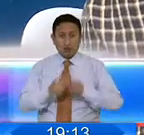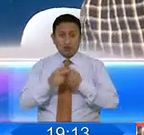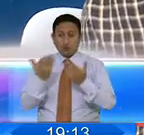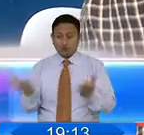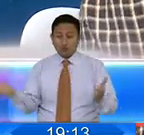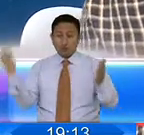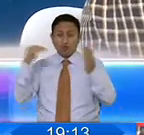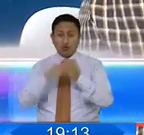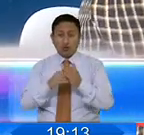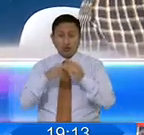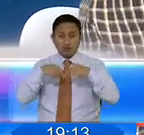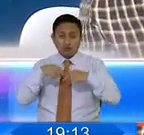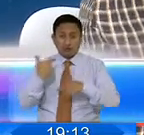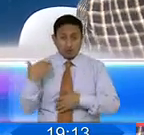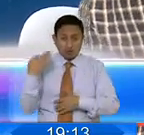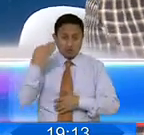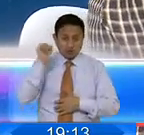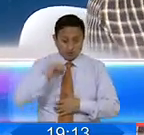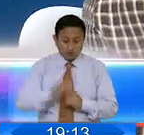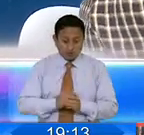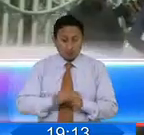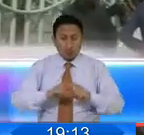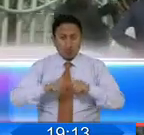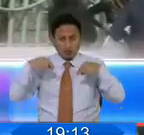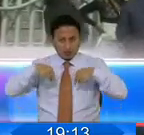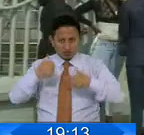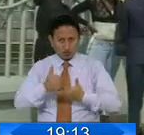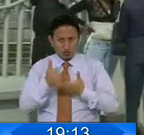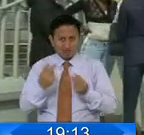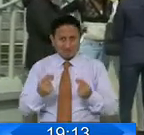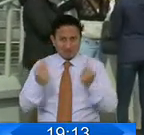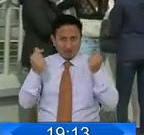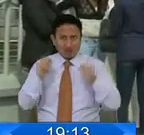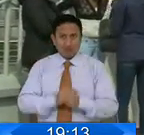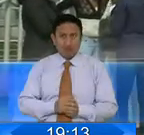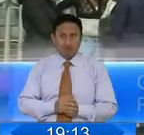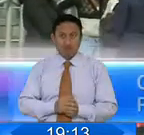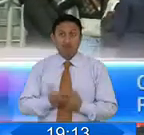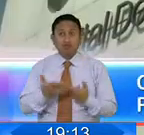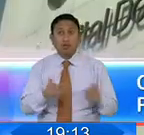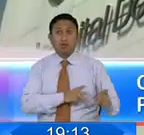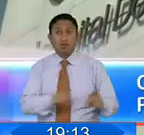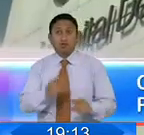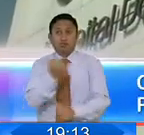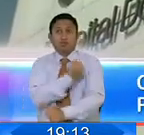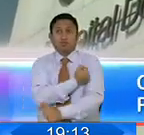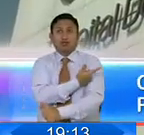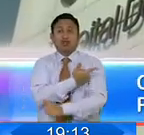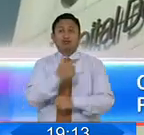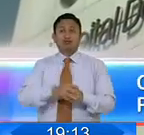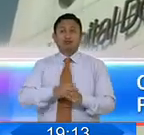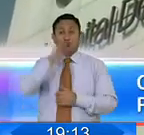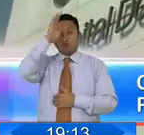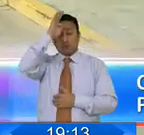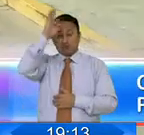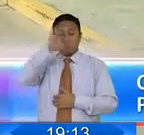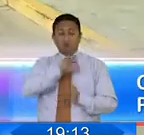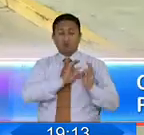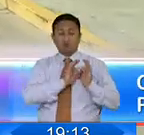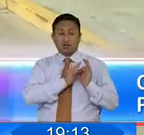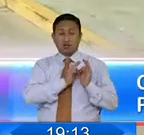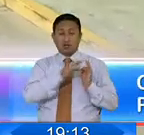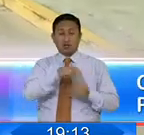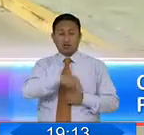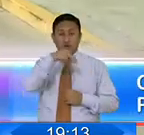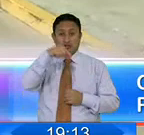retorno progresivo, seguro y voluntario, pero lo podemos acelerar. En el marco de este plan de vacunación, además en el Hospital Docente de Calderón, al norte de la